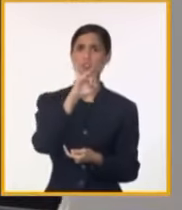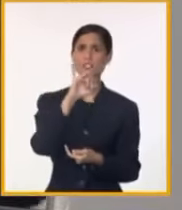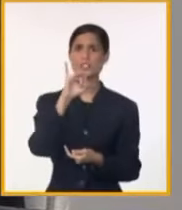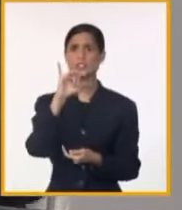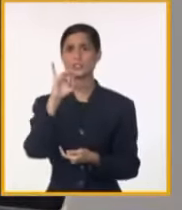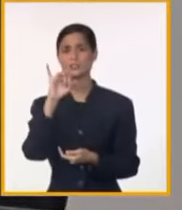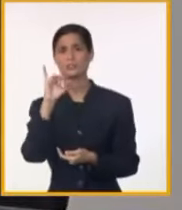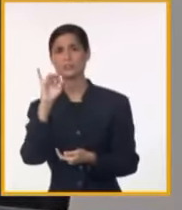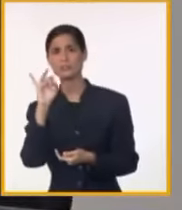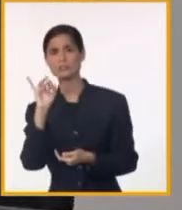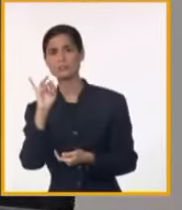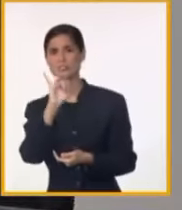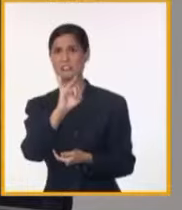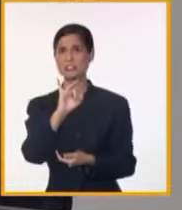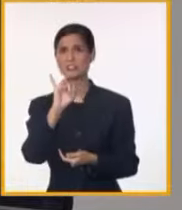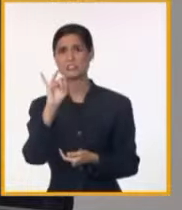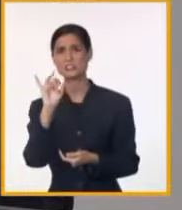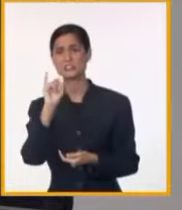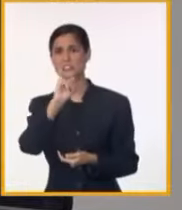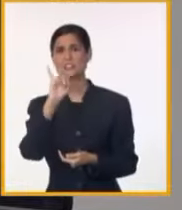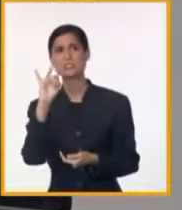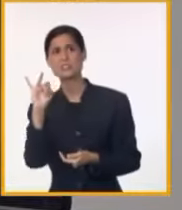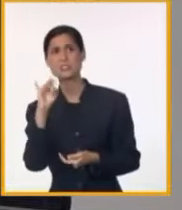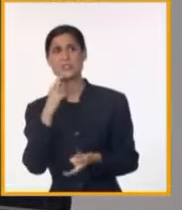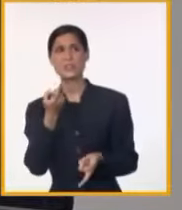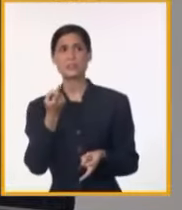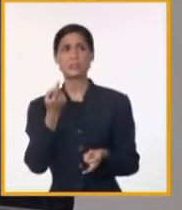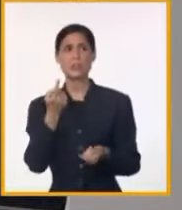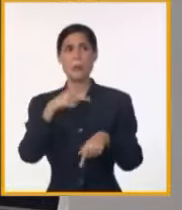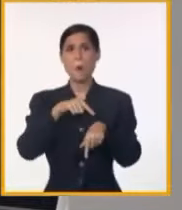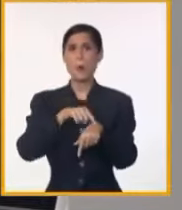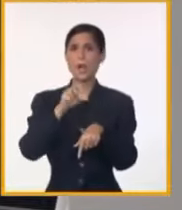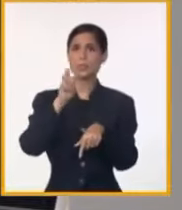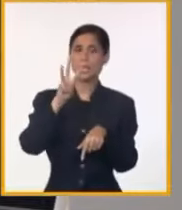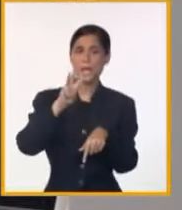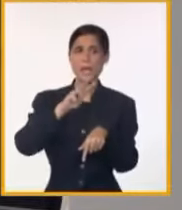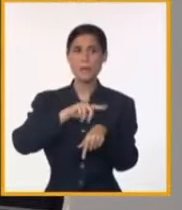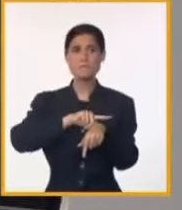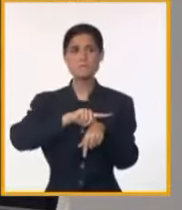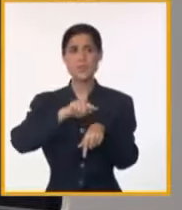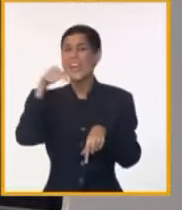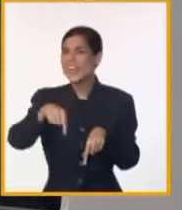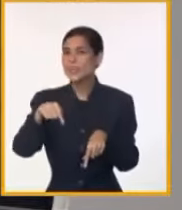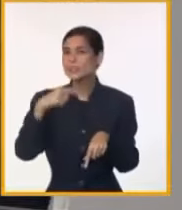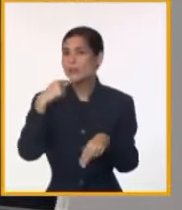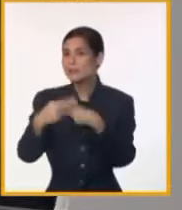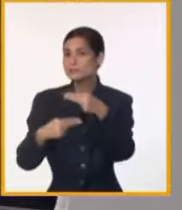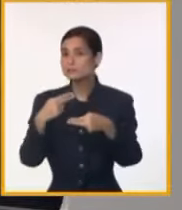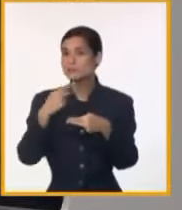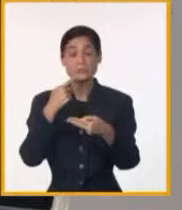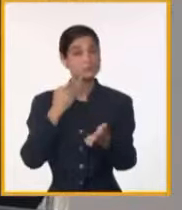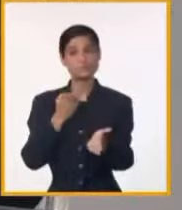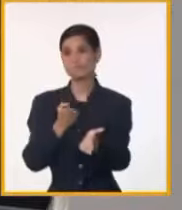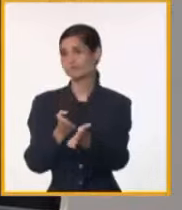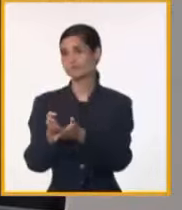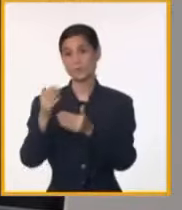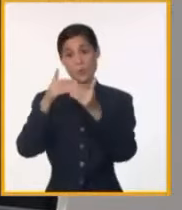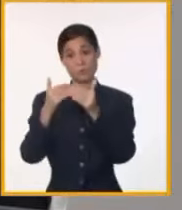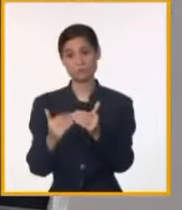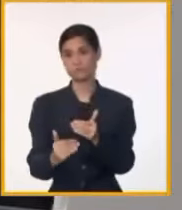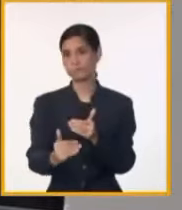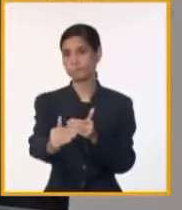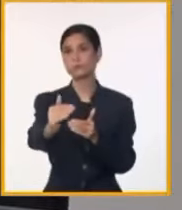la de 73 casi 72 horas y sin embargo el movimiento la rebelión Palestina la